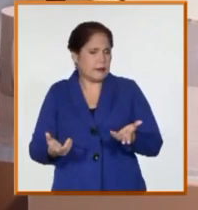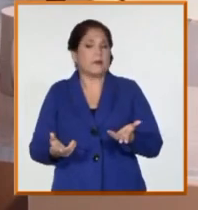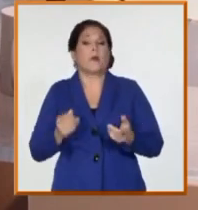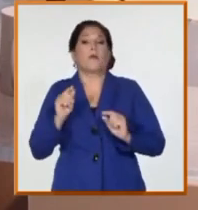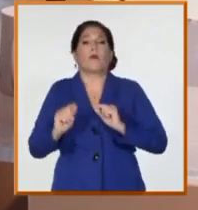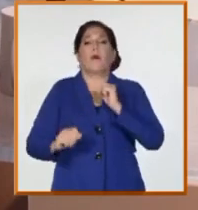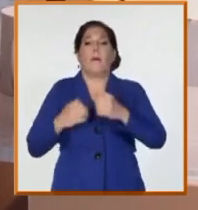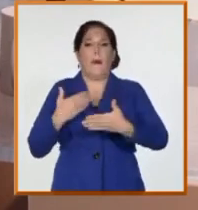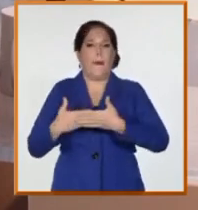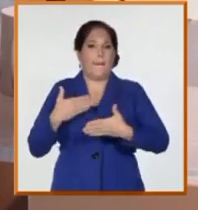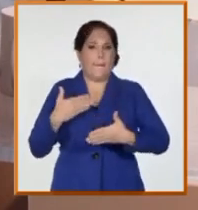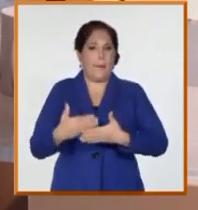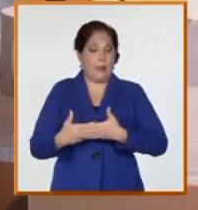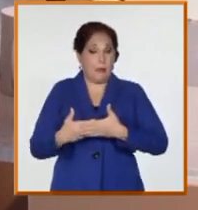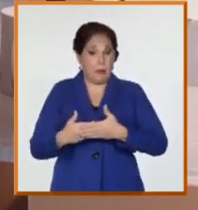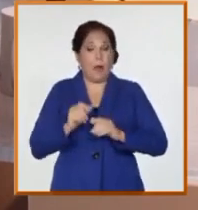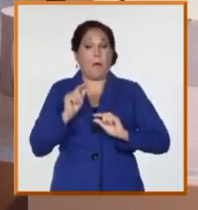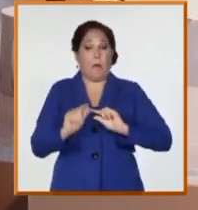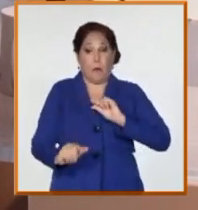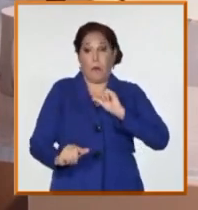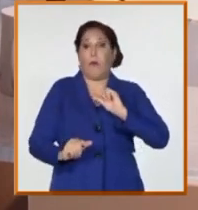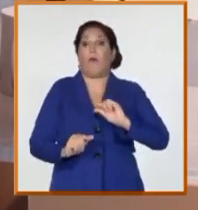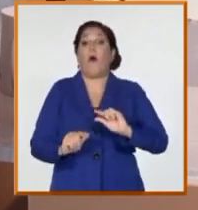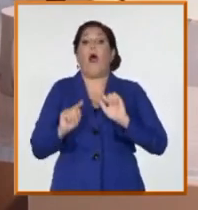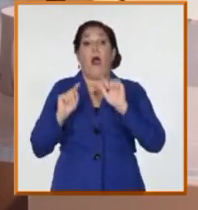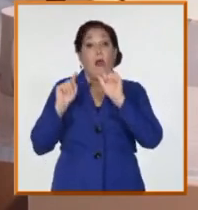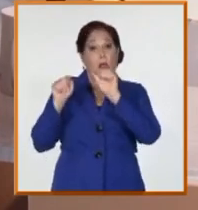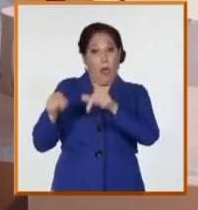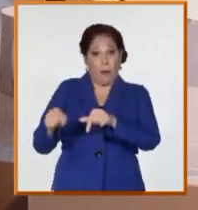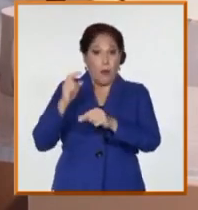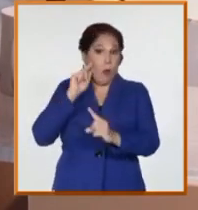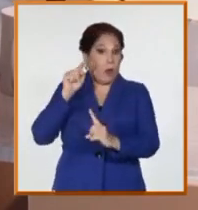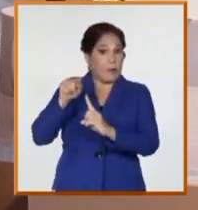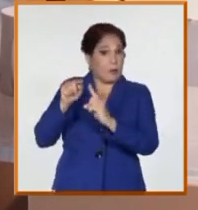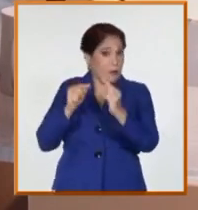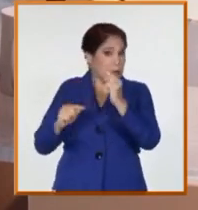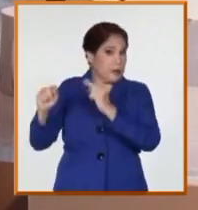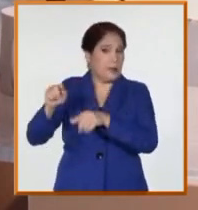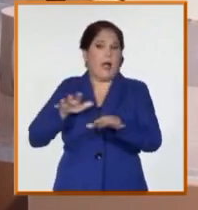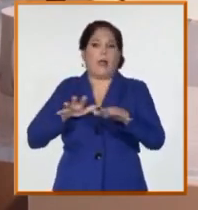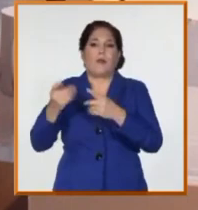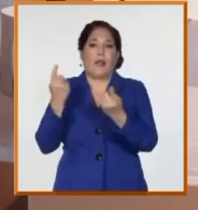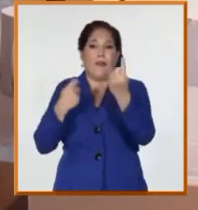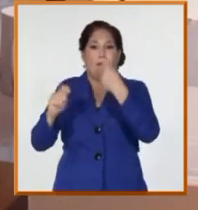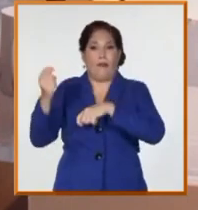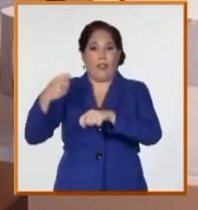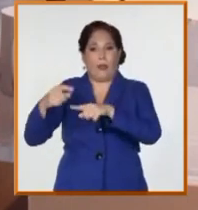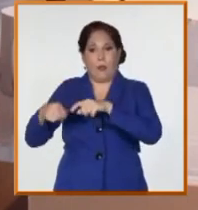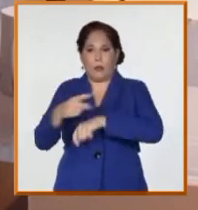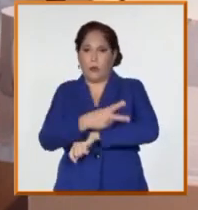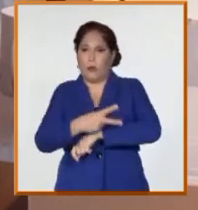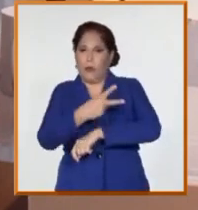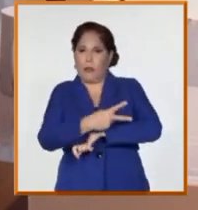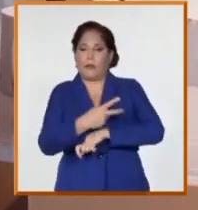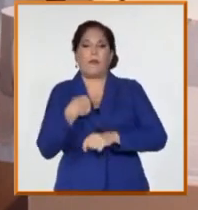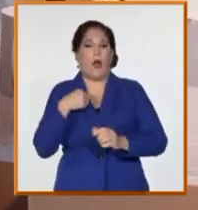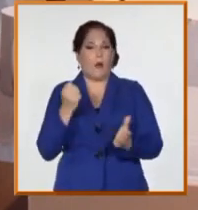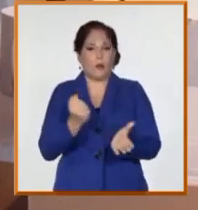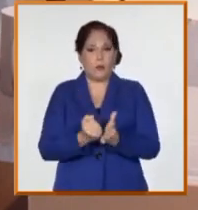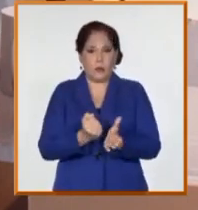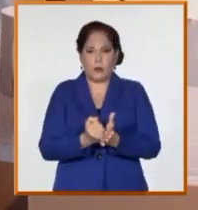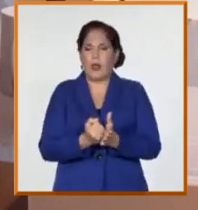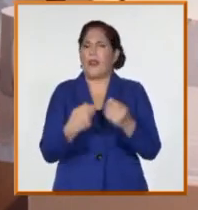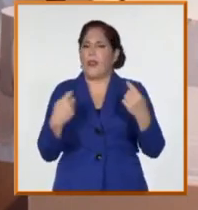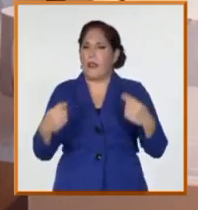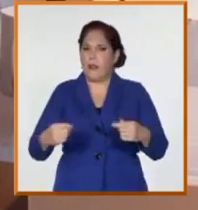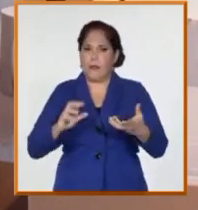las empresas que han sido que tienen por supuesto como misión las acciones de exportación Y que ahora han sido autorizadas también atender